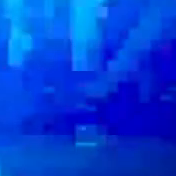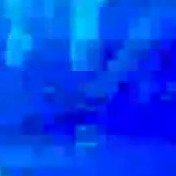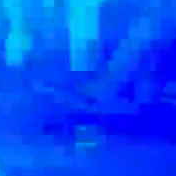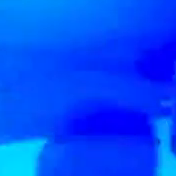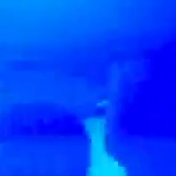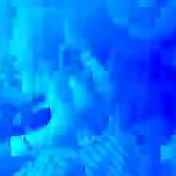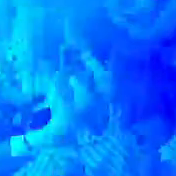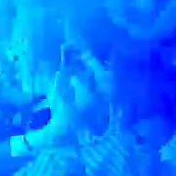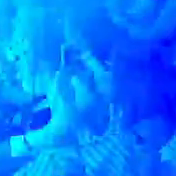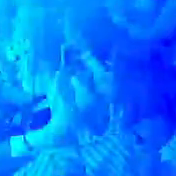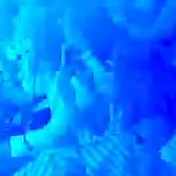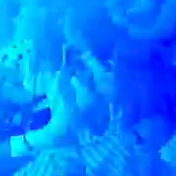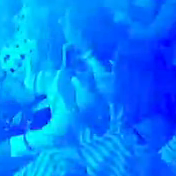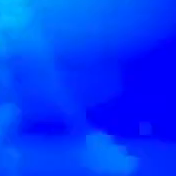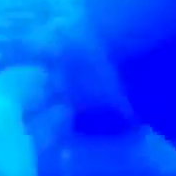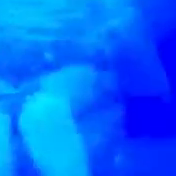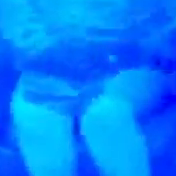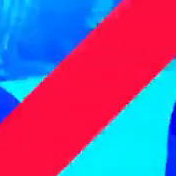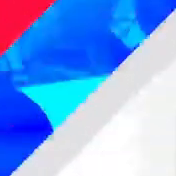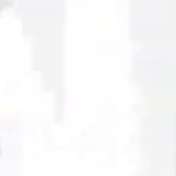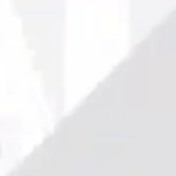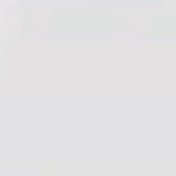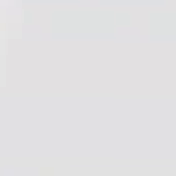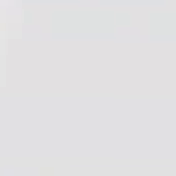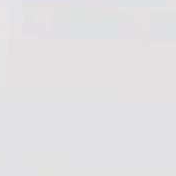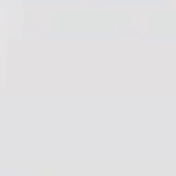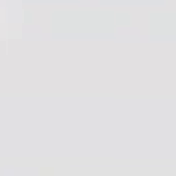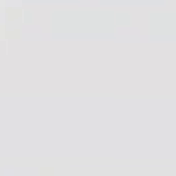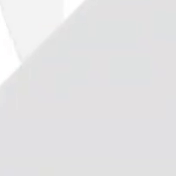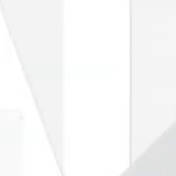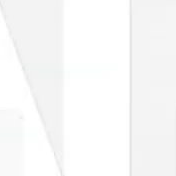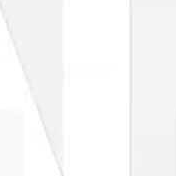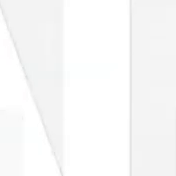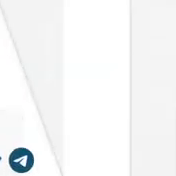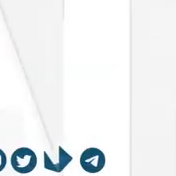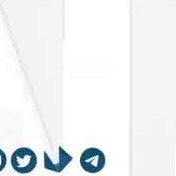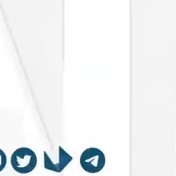Vita Ser TV, Canal 4RD, Televisión del Amor.